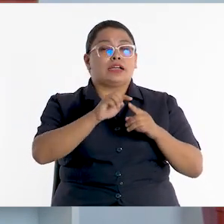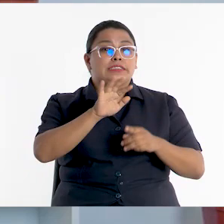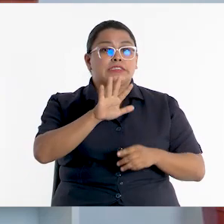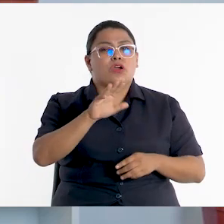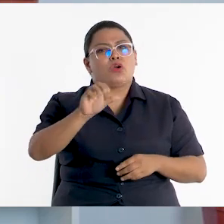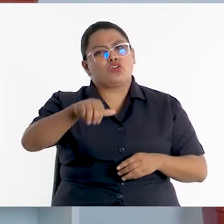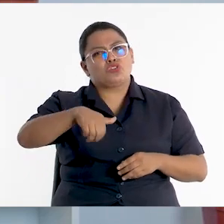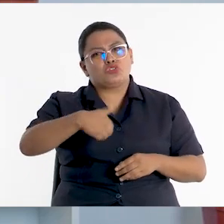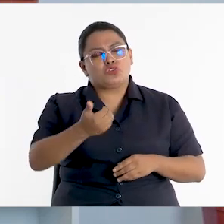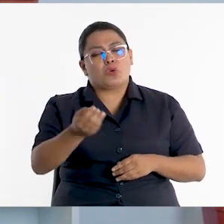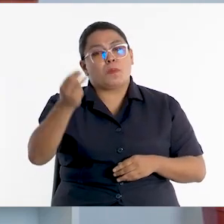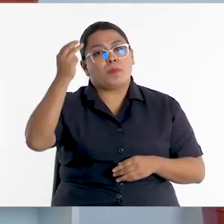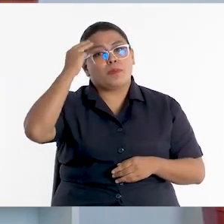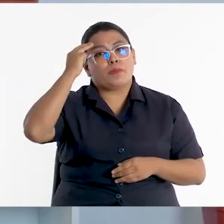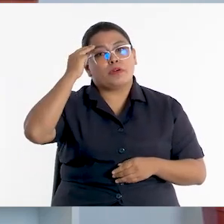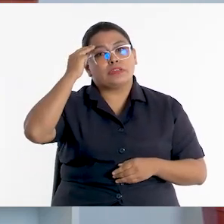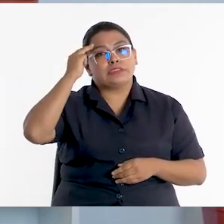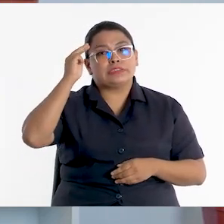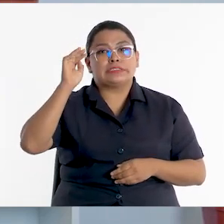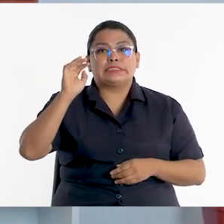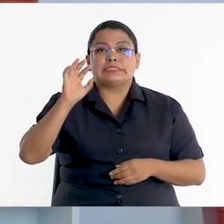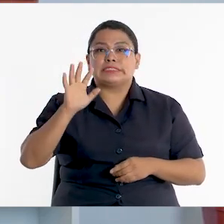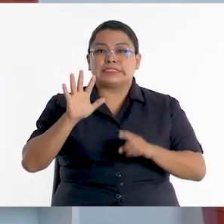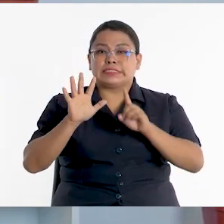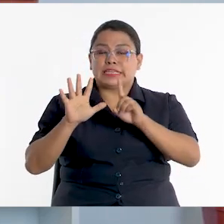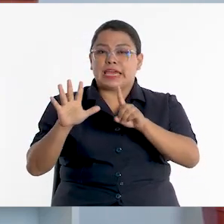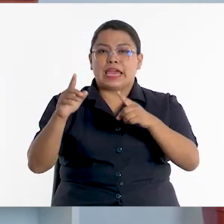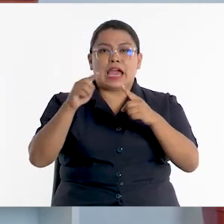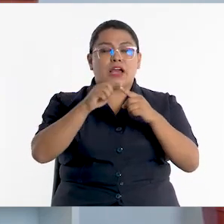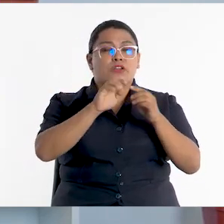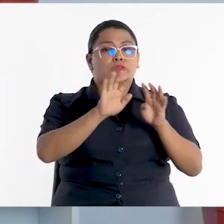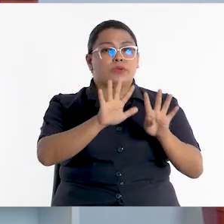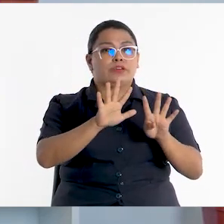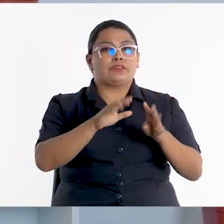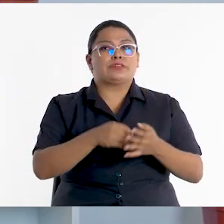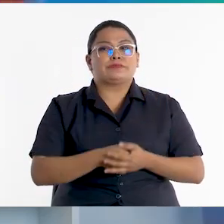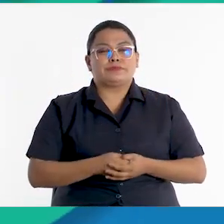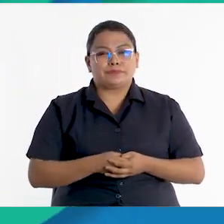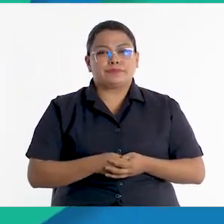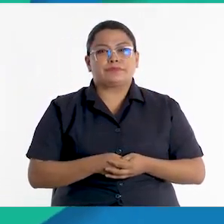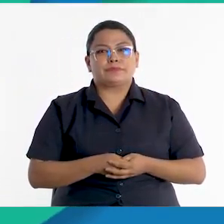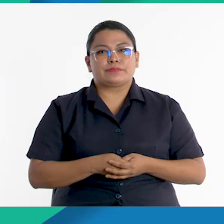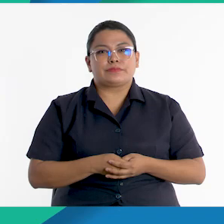el otro cuando memorice las tablas del 6 al 9.